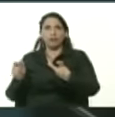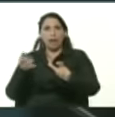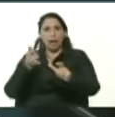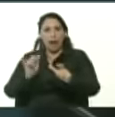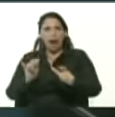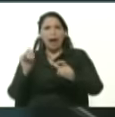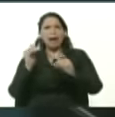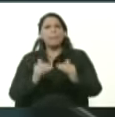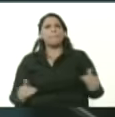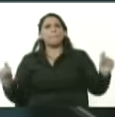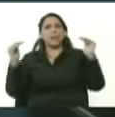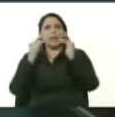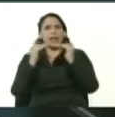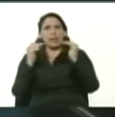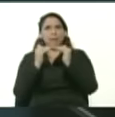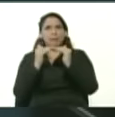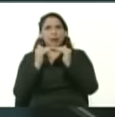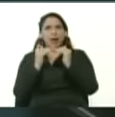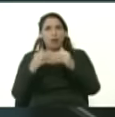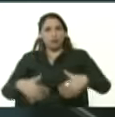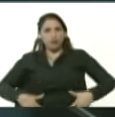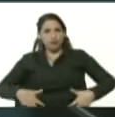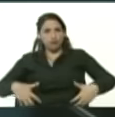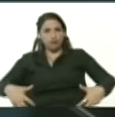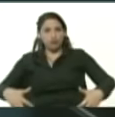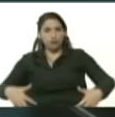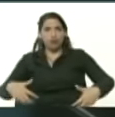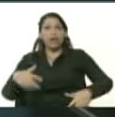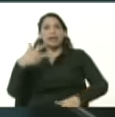misma riqueza que los 3.800